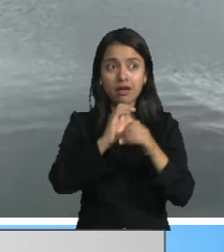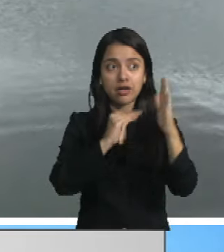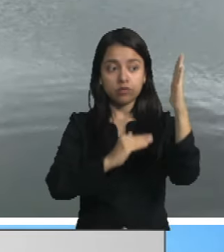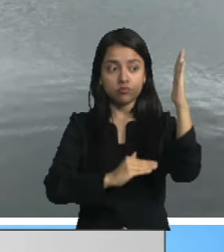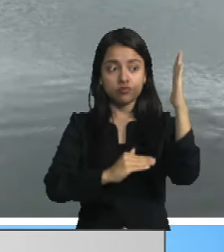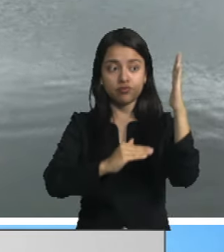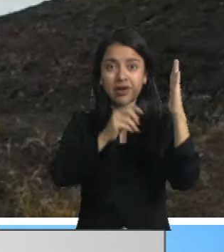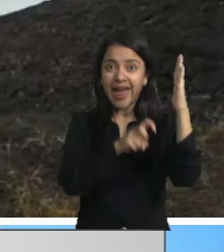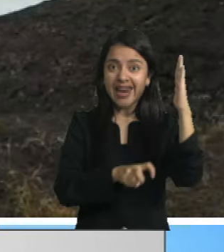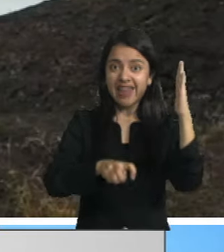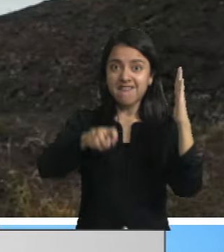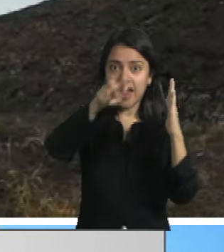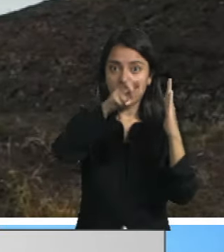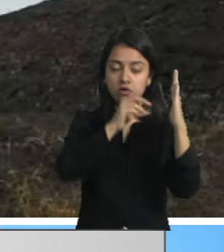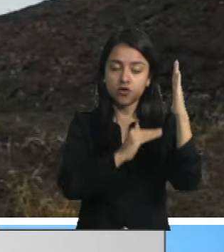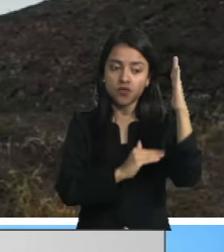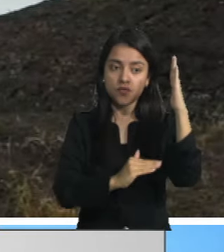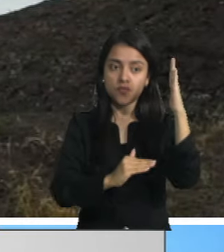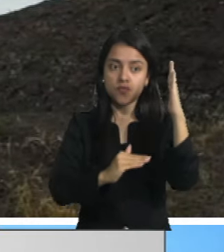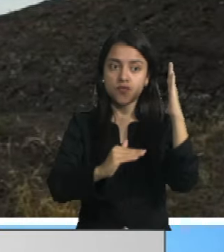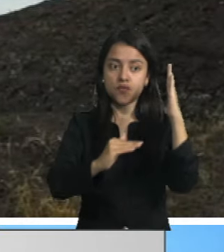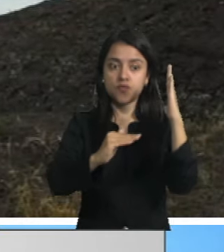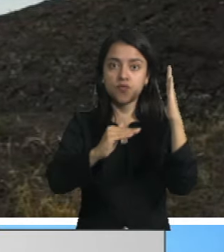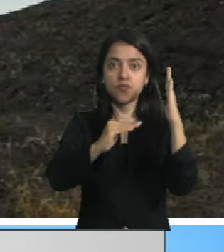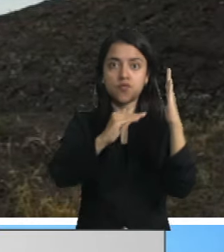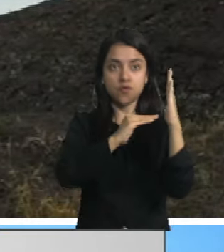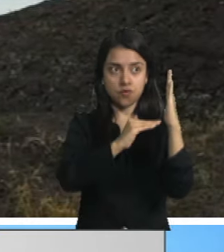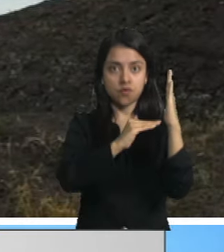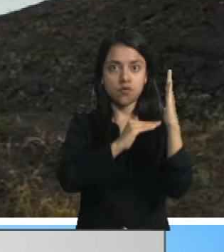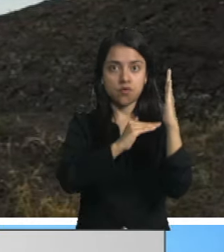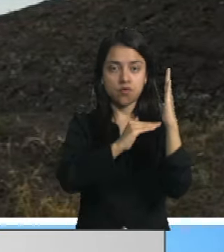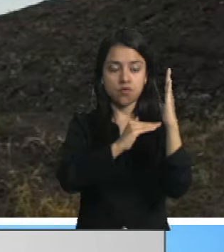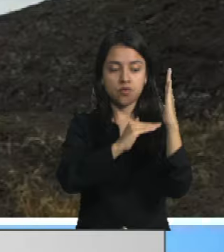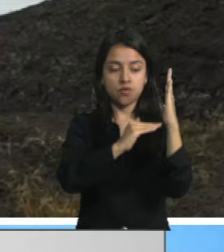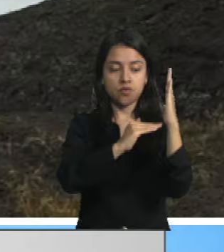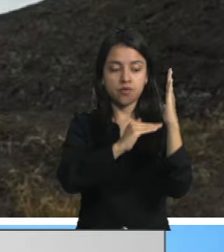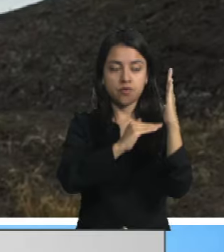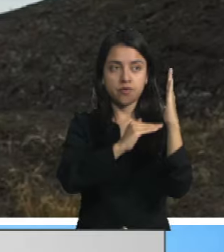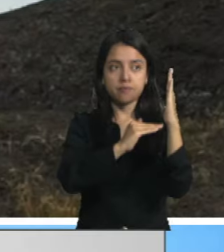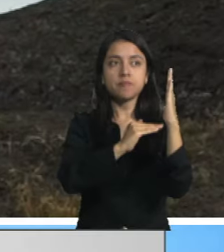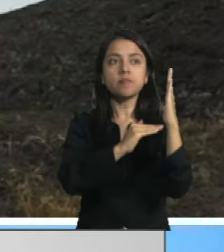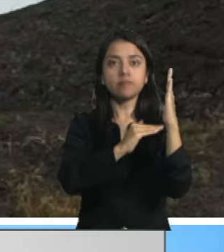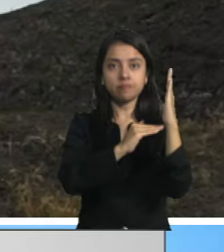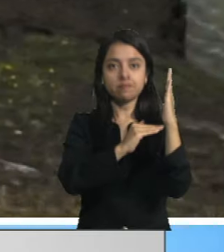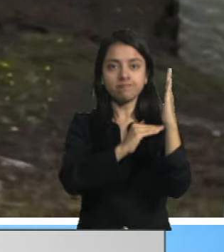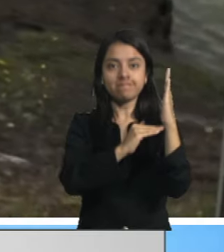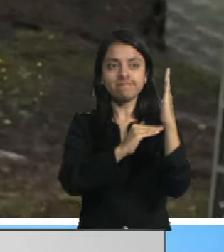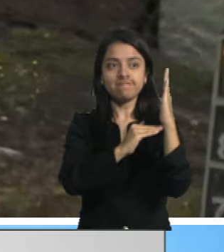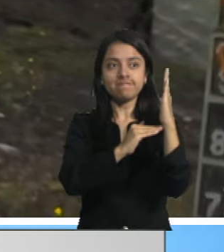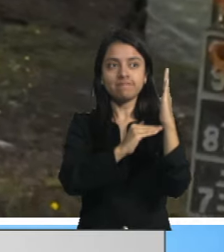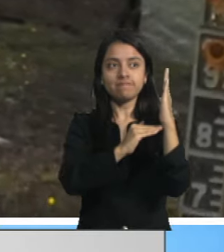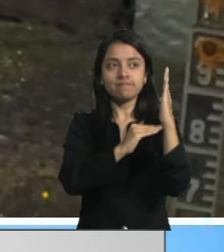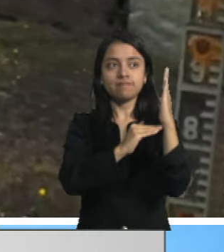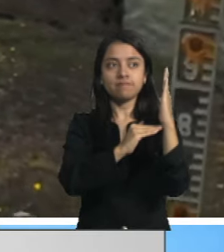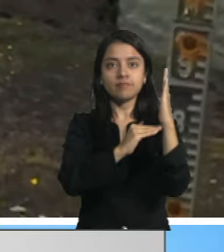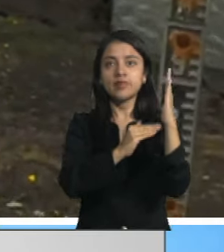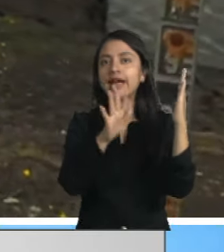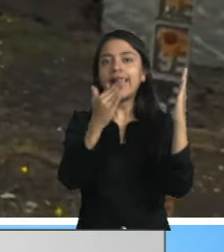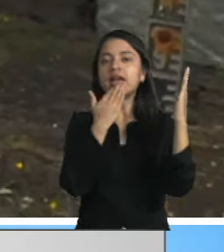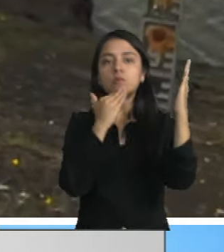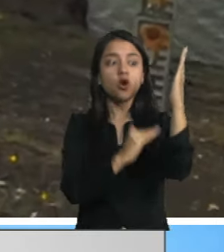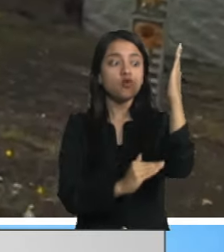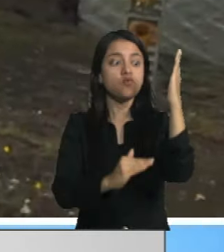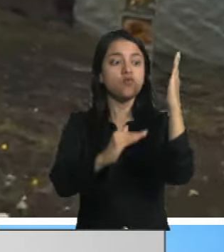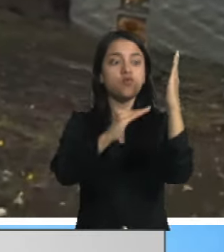del sistema Chingaza llega a ese punto que vamos a informarles ahora, tendremos que tomar medidas más restrictivas de las que